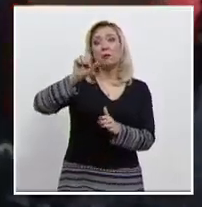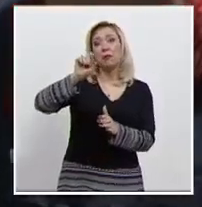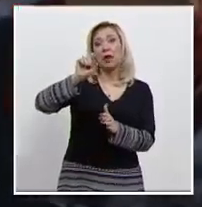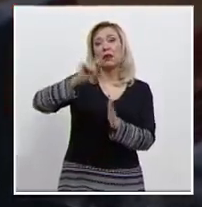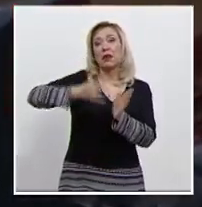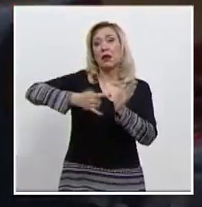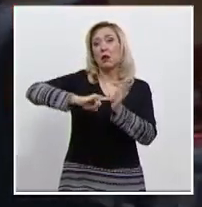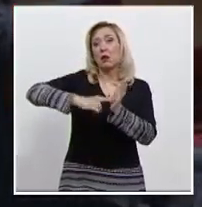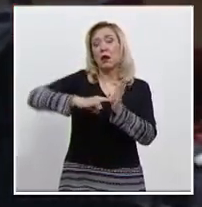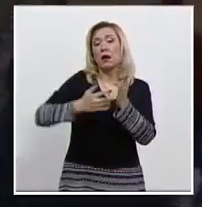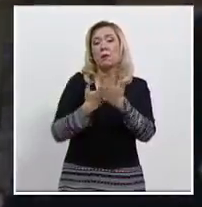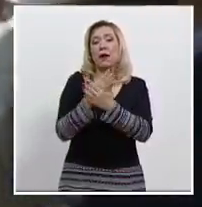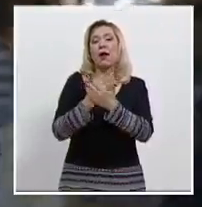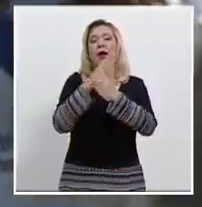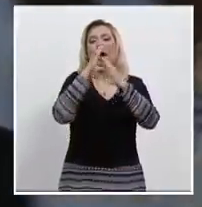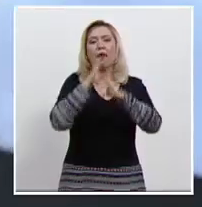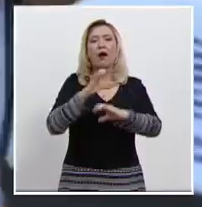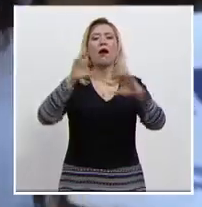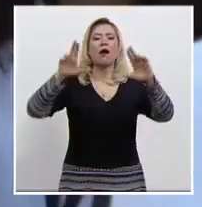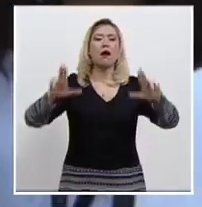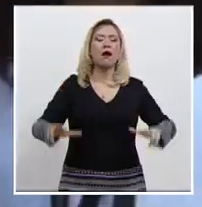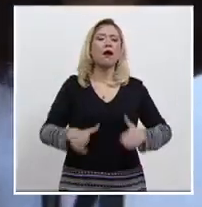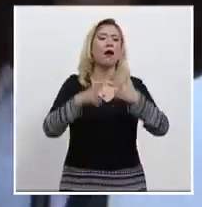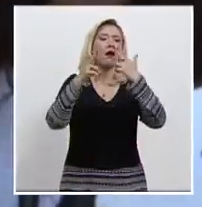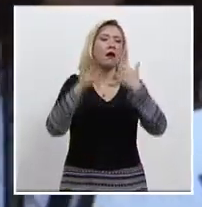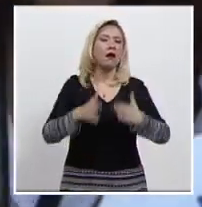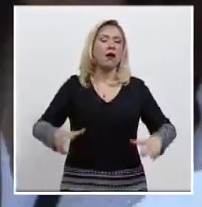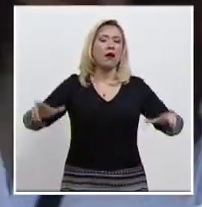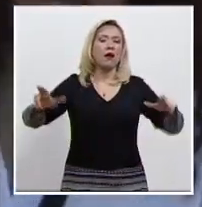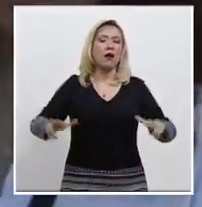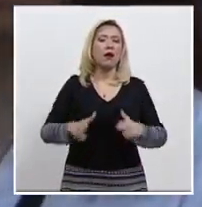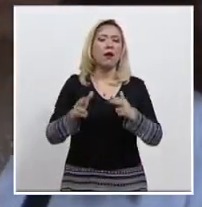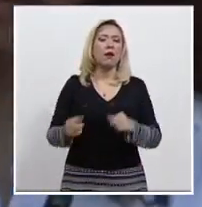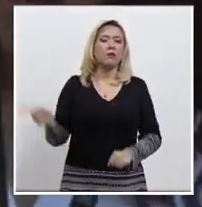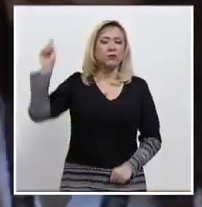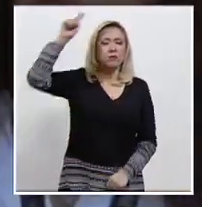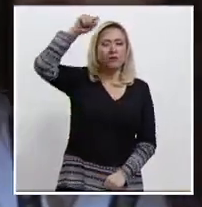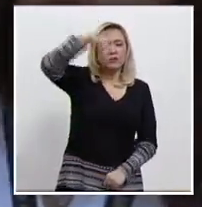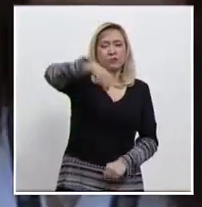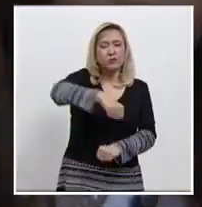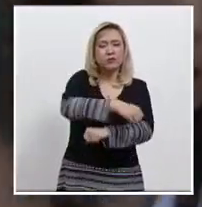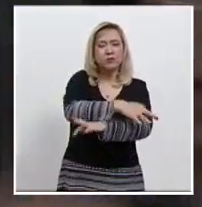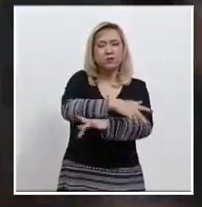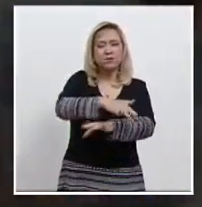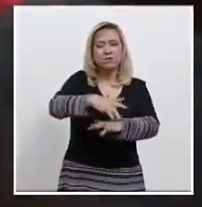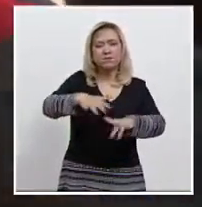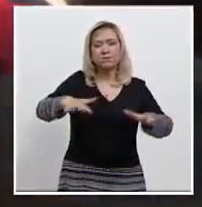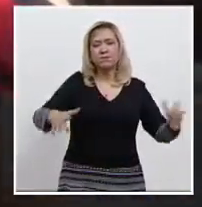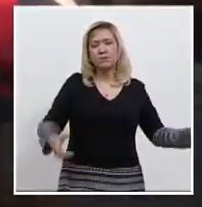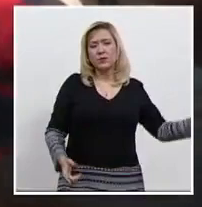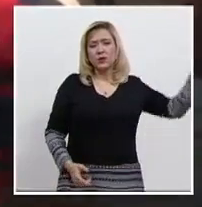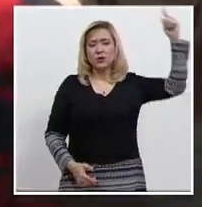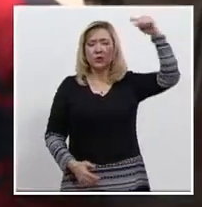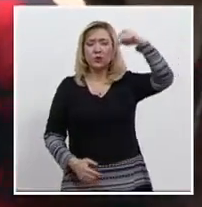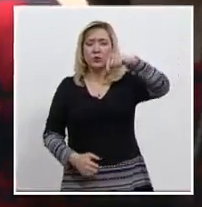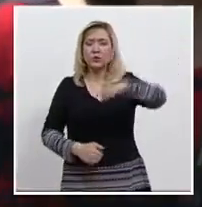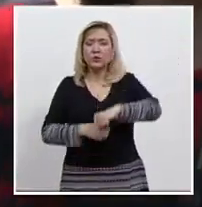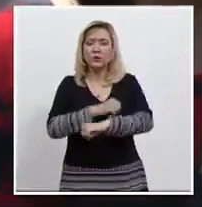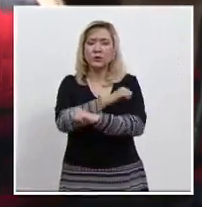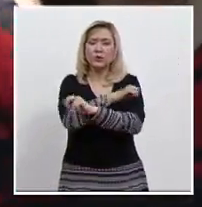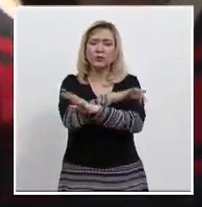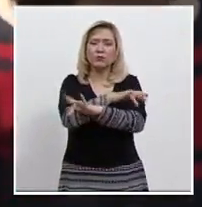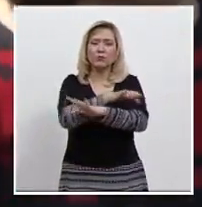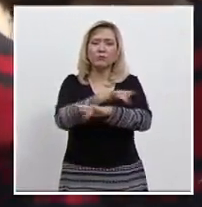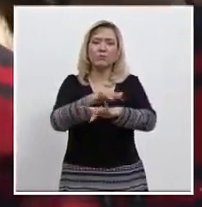de entonar el himno nacional. Y retiemble en su centro la tierra al